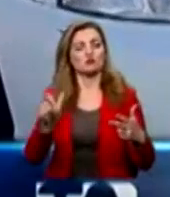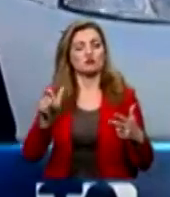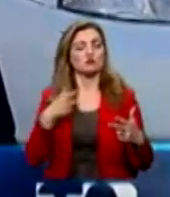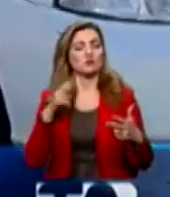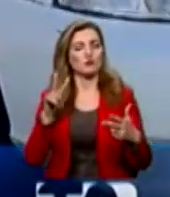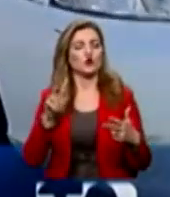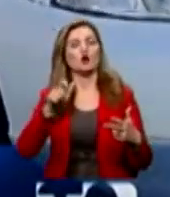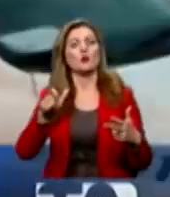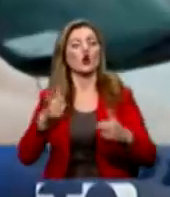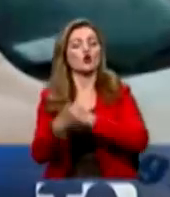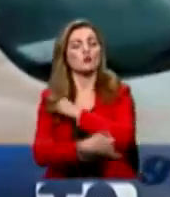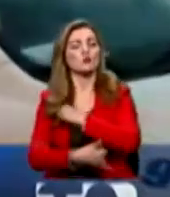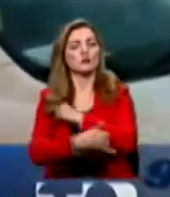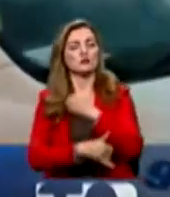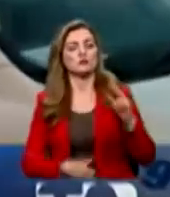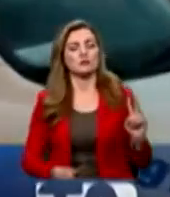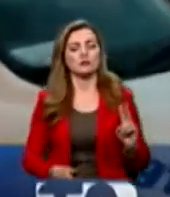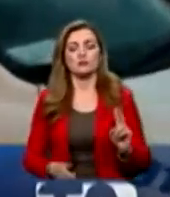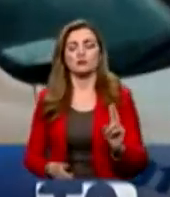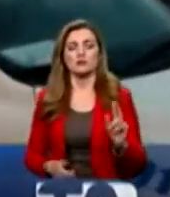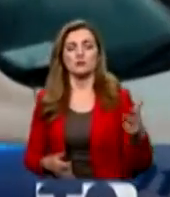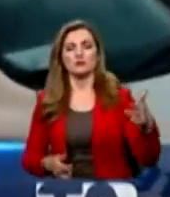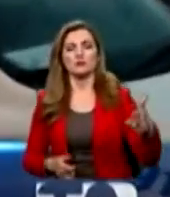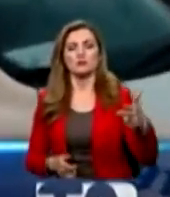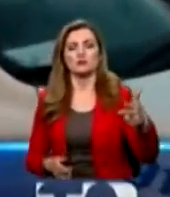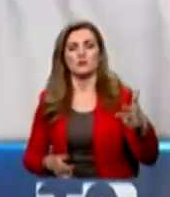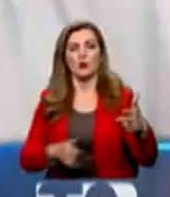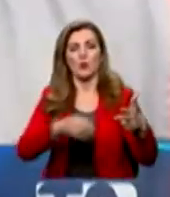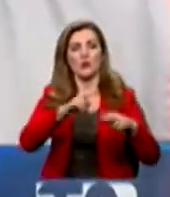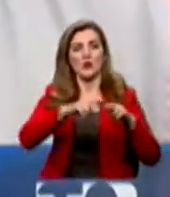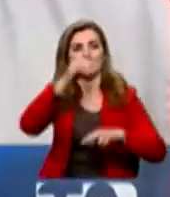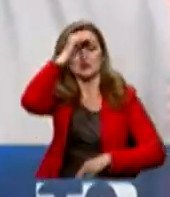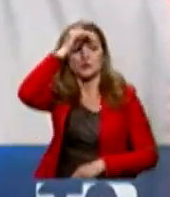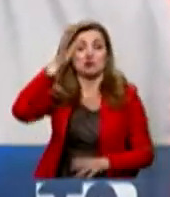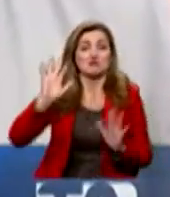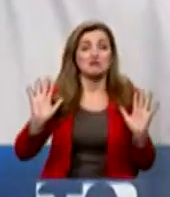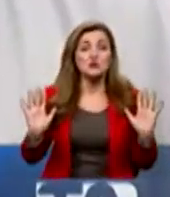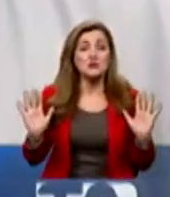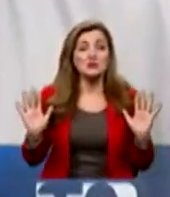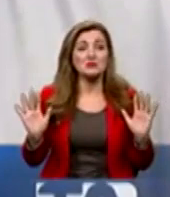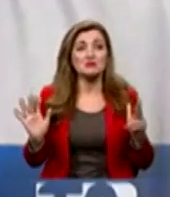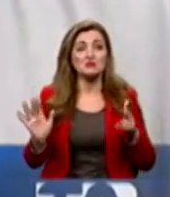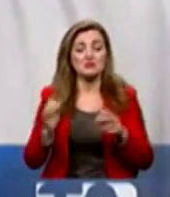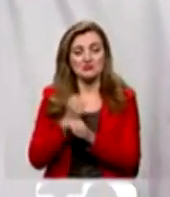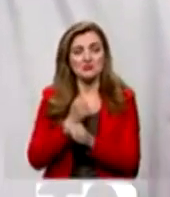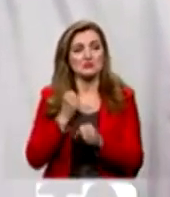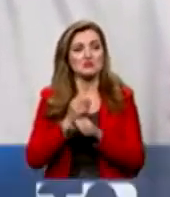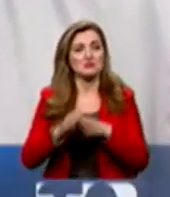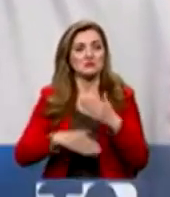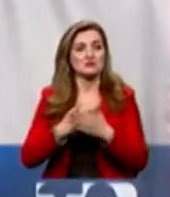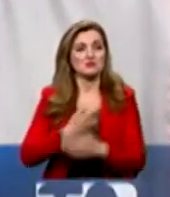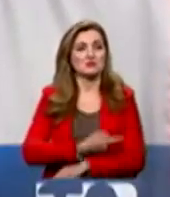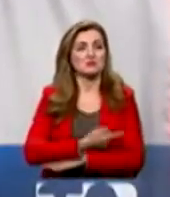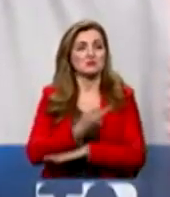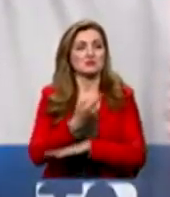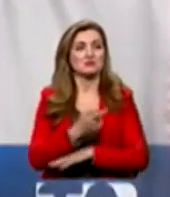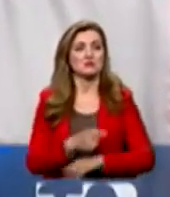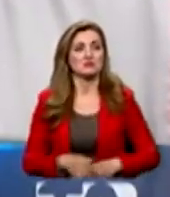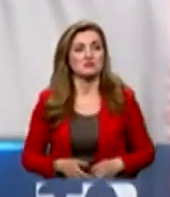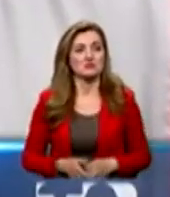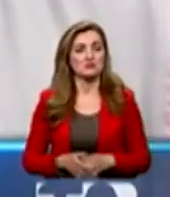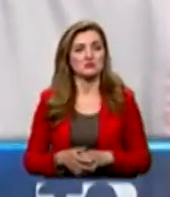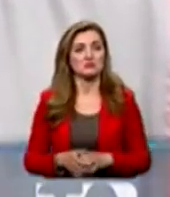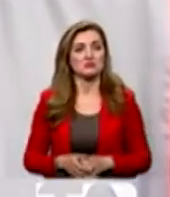botín, sin pensar que indirectamente era parte de un acto delictivo. Salimos a buscar el pan diario, pero lastimosamente pues hoy no,